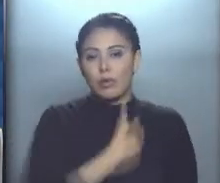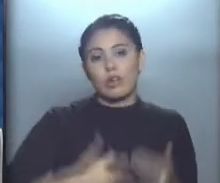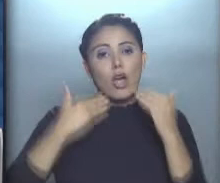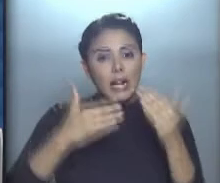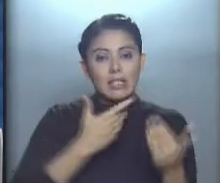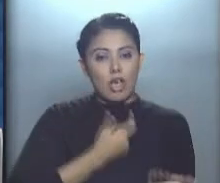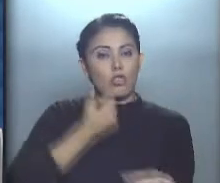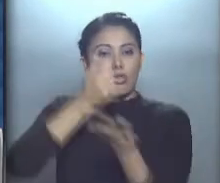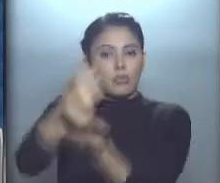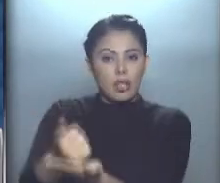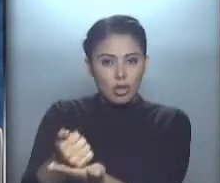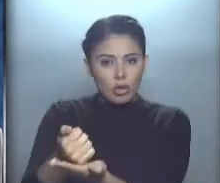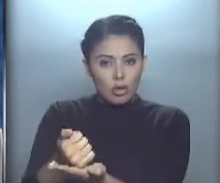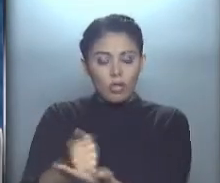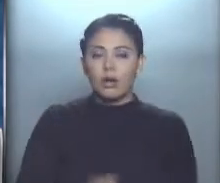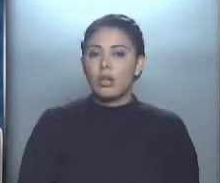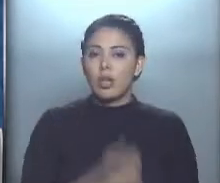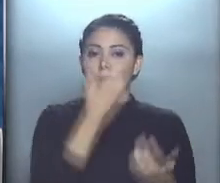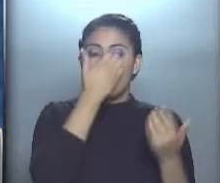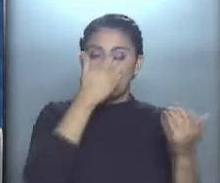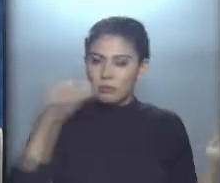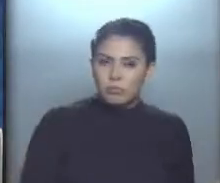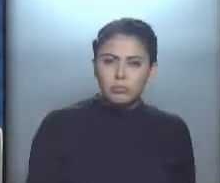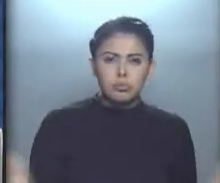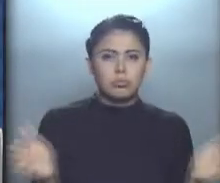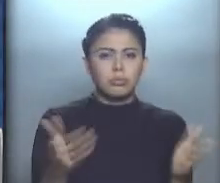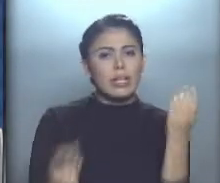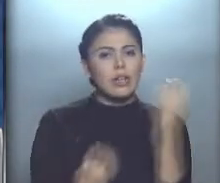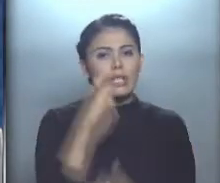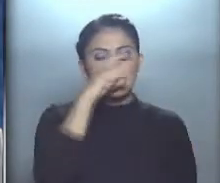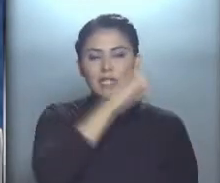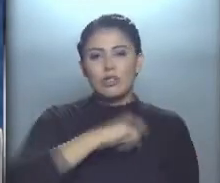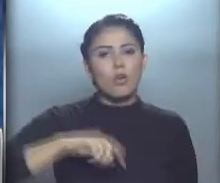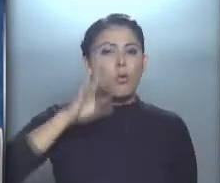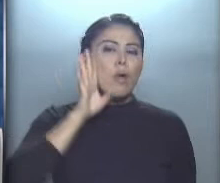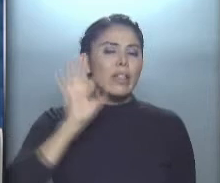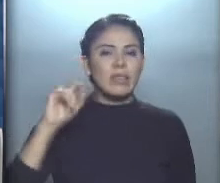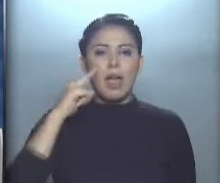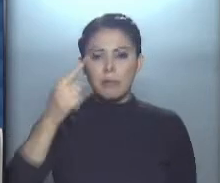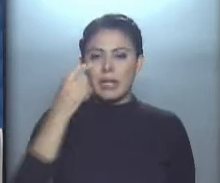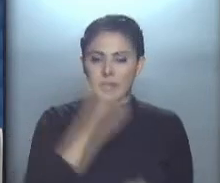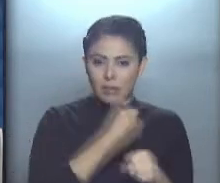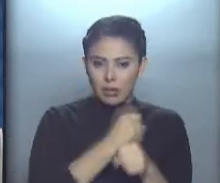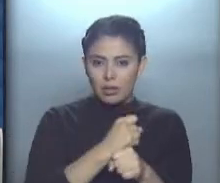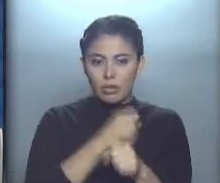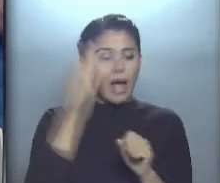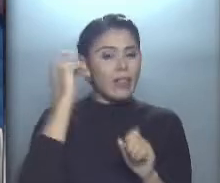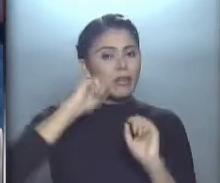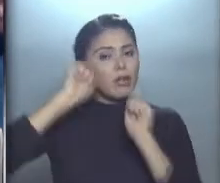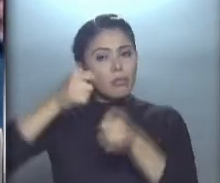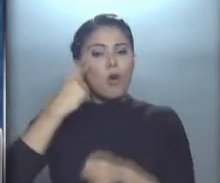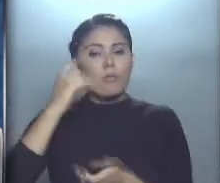del subsidio a las tarifas, ha promovido la creación de 740.000 empleos a 1.290.000. y